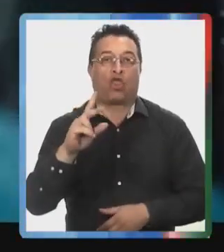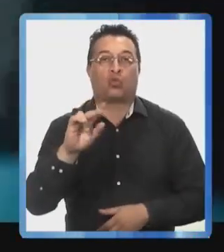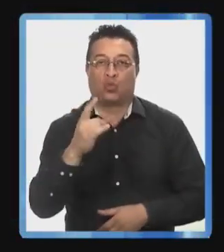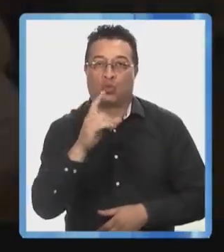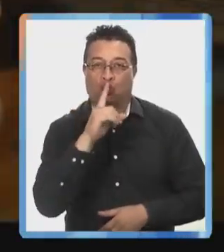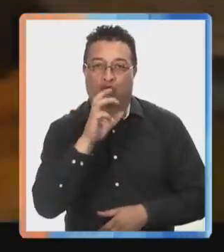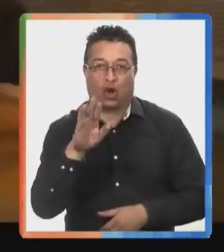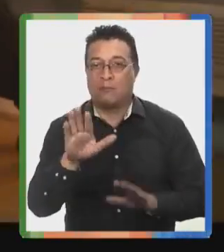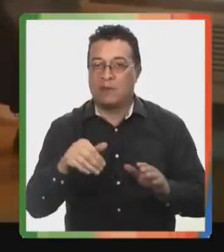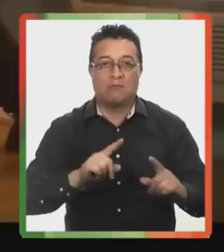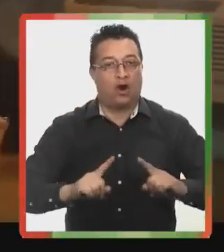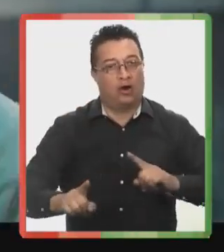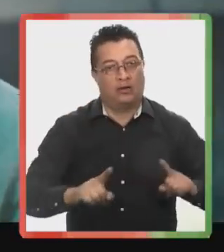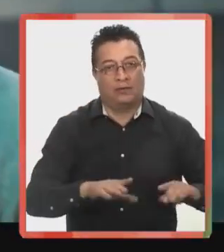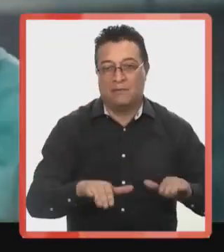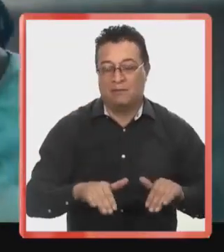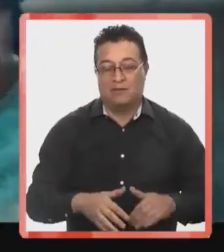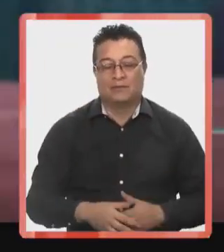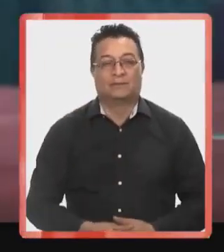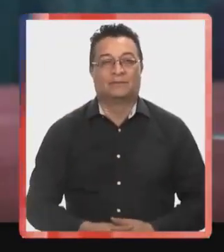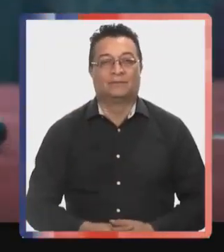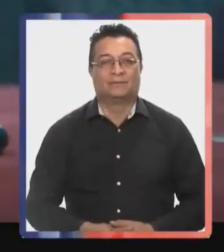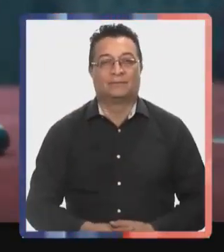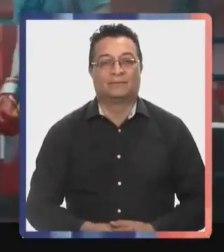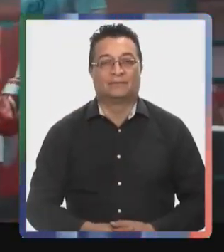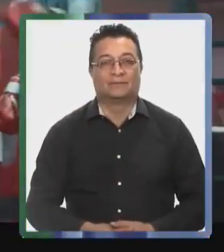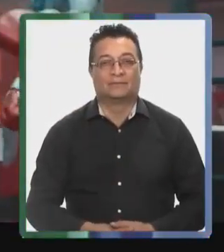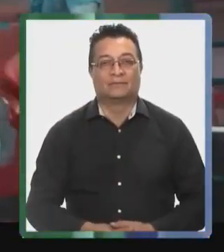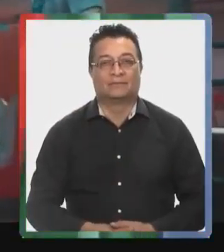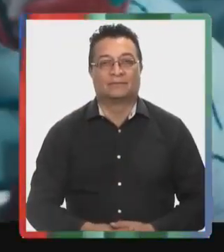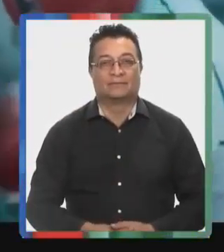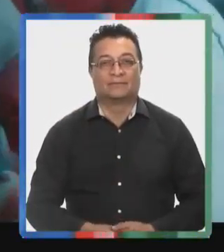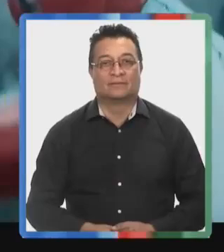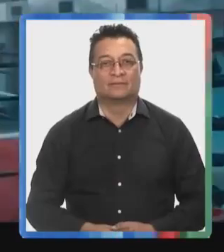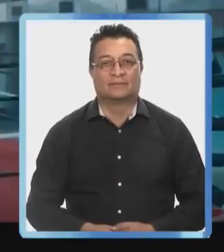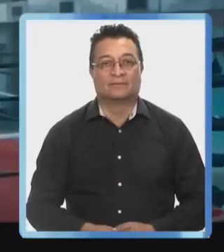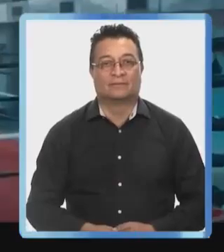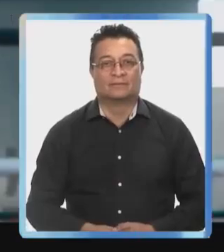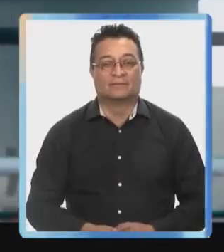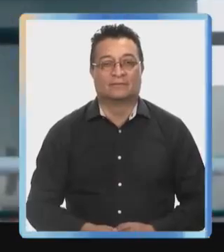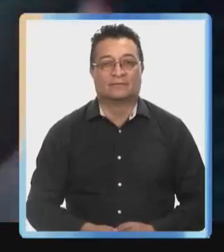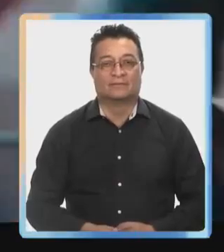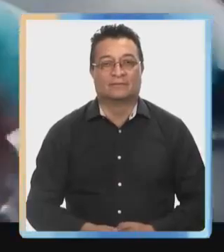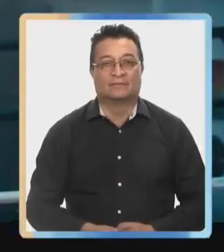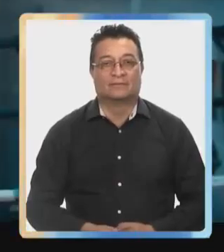mejor, pero nunca pude demostrarlo. ¡Qué lindo!